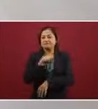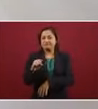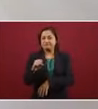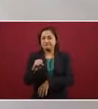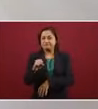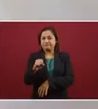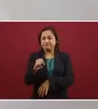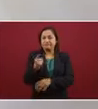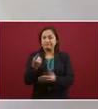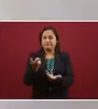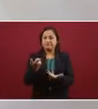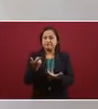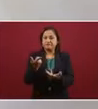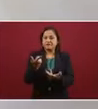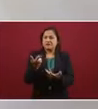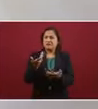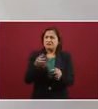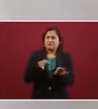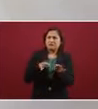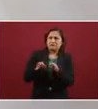actividad delictiva